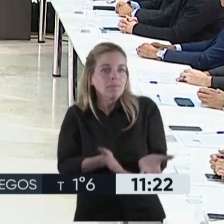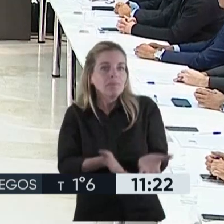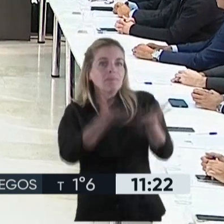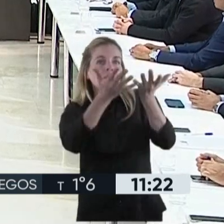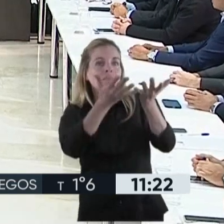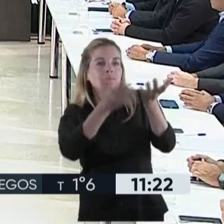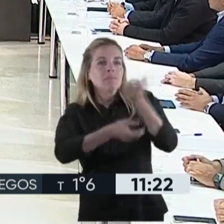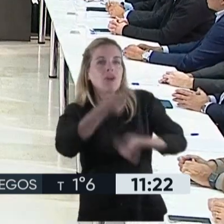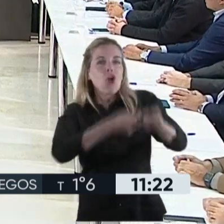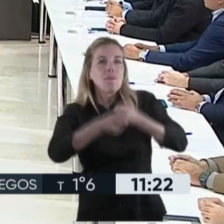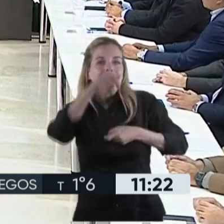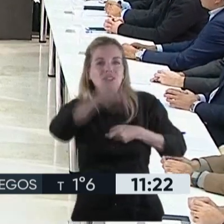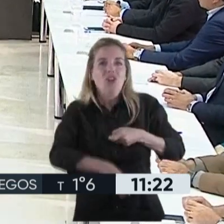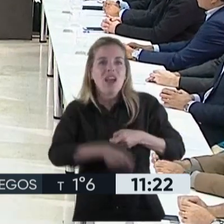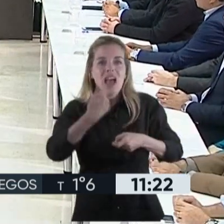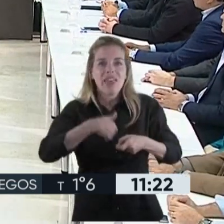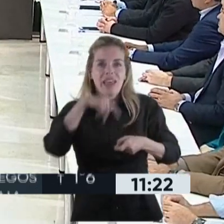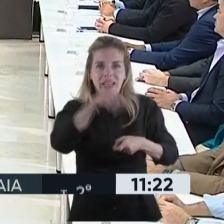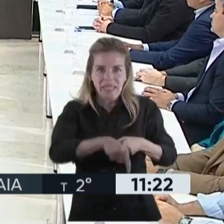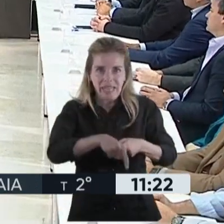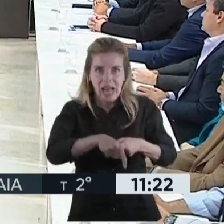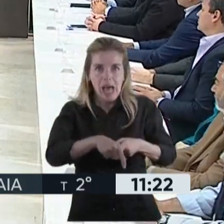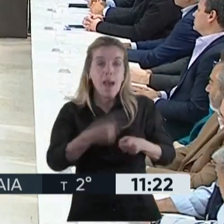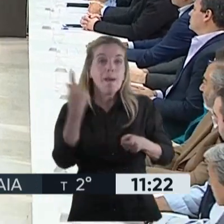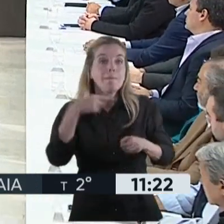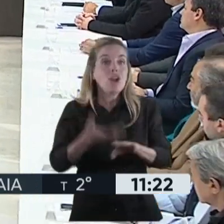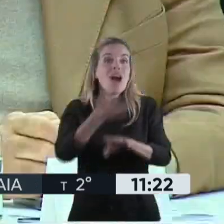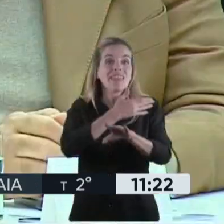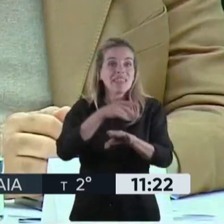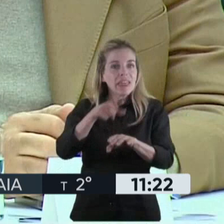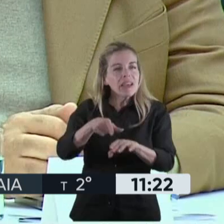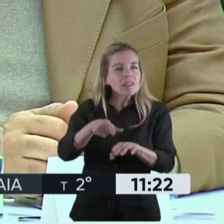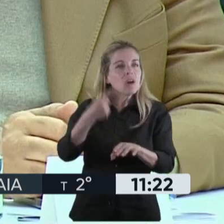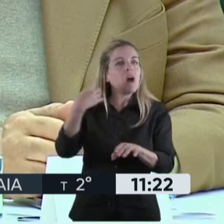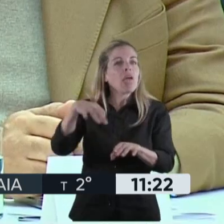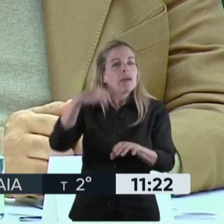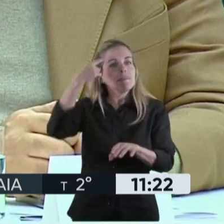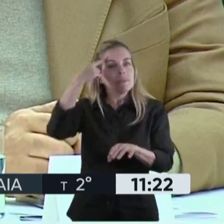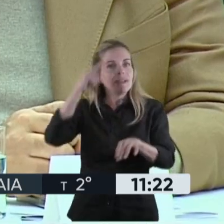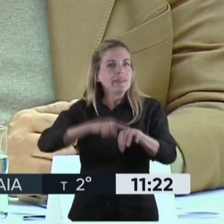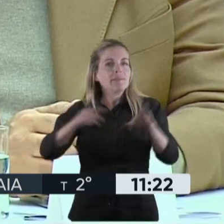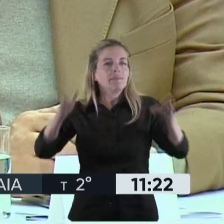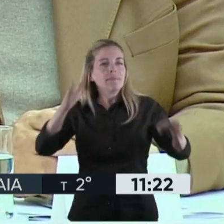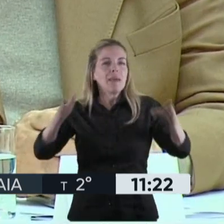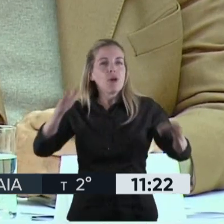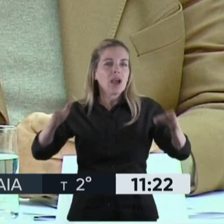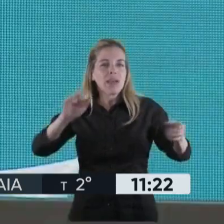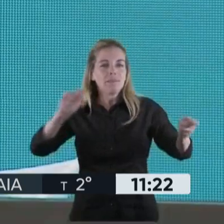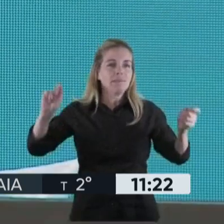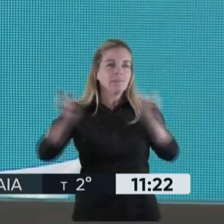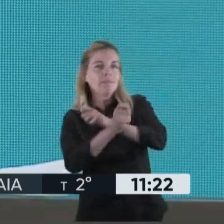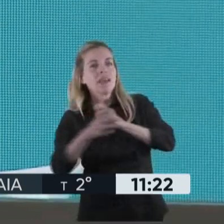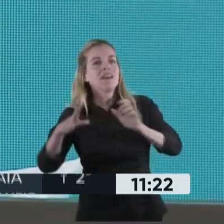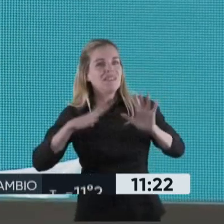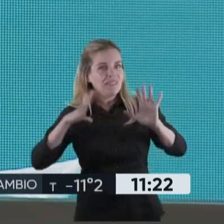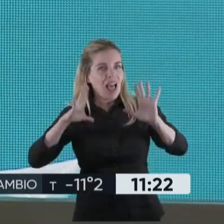mercado de divisas. Pero para llegar a ese punto tenemos esta transición y esta escasez todavía